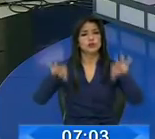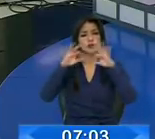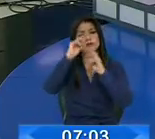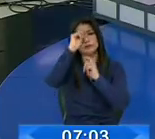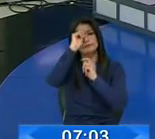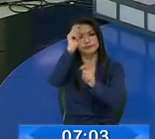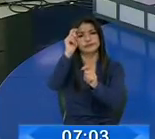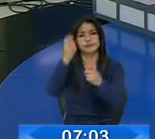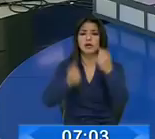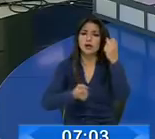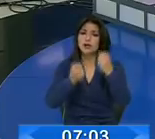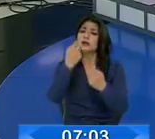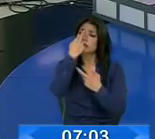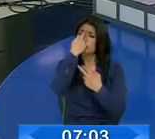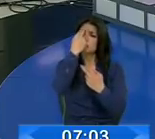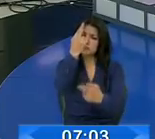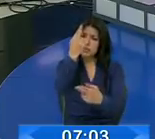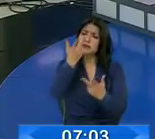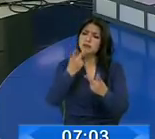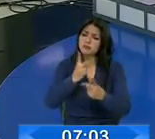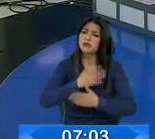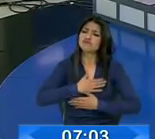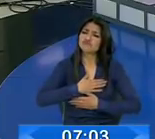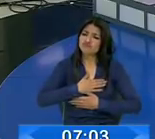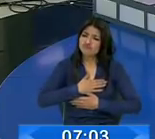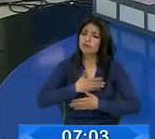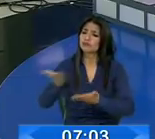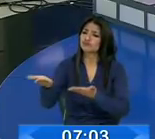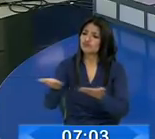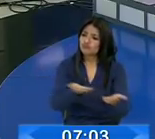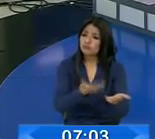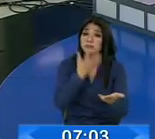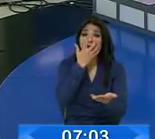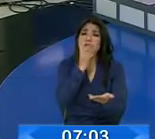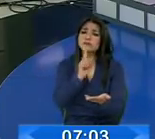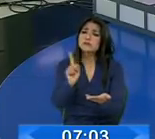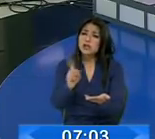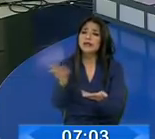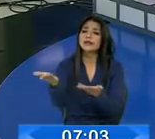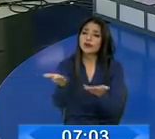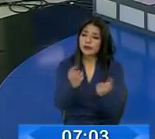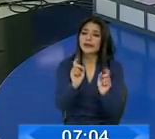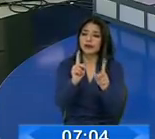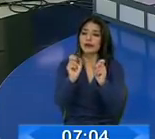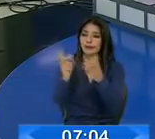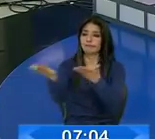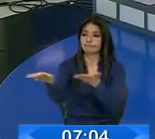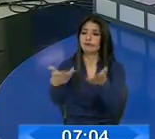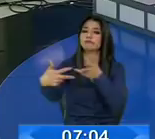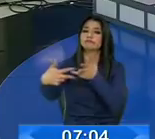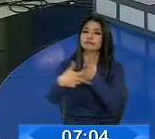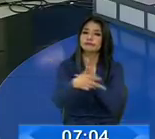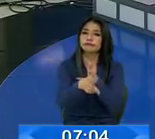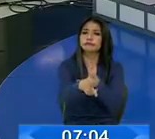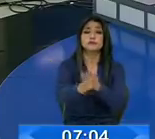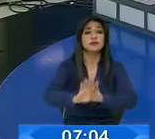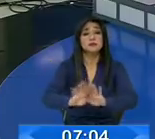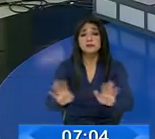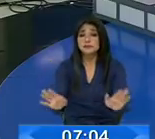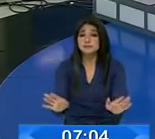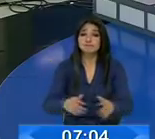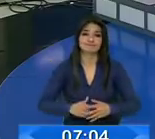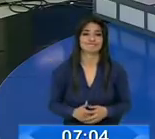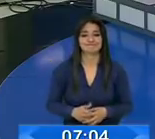el auto. Hay que respetarnos, hay que ser cordiales. Prender. Incluso así uno no se amarga, no se pone mal genio. ¿Qué ganamos? Exacto. Un espacio más.